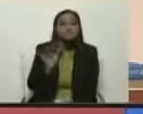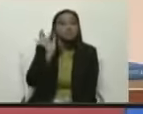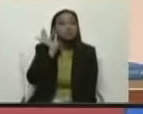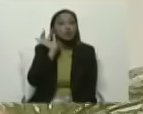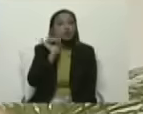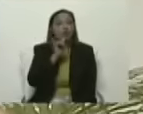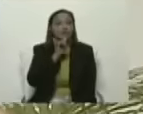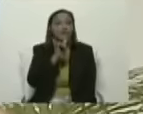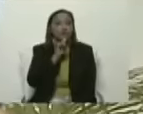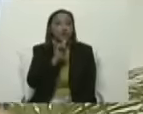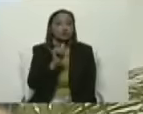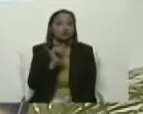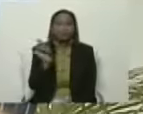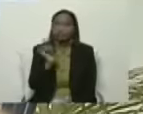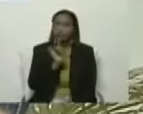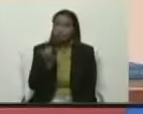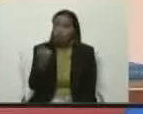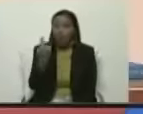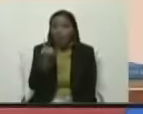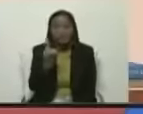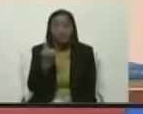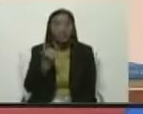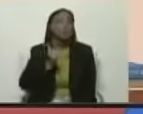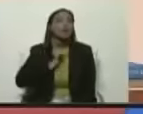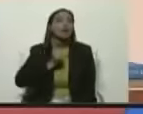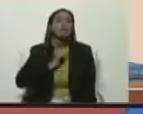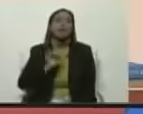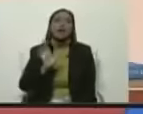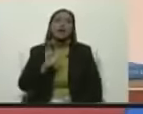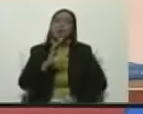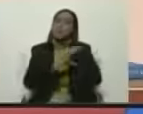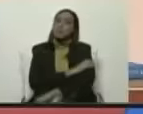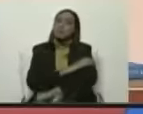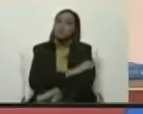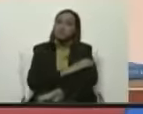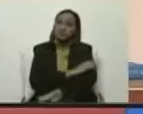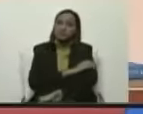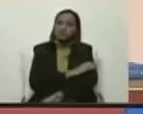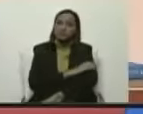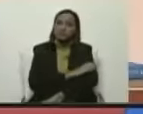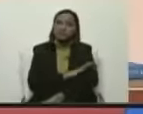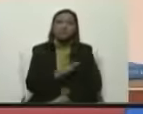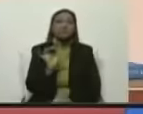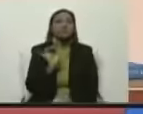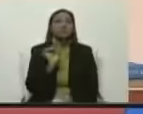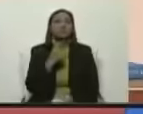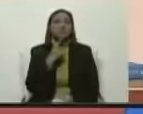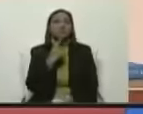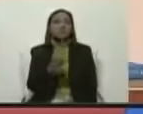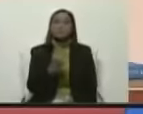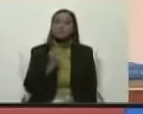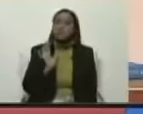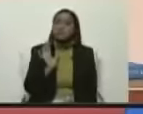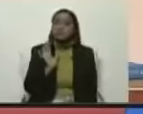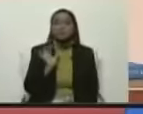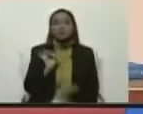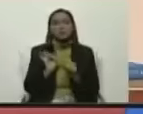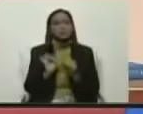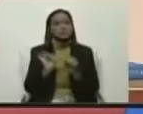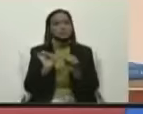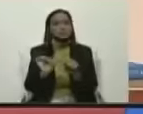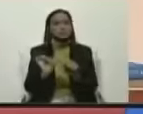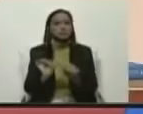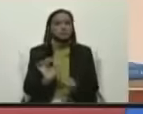cualquier opositor que se dedique a estudiar un instante lo que está